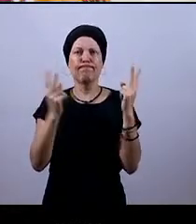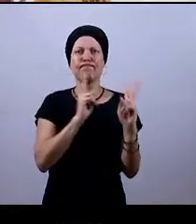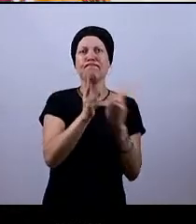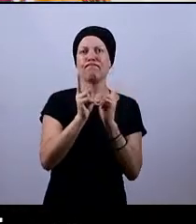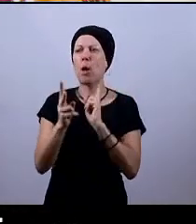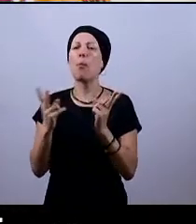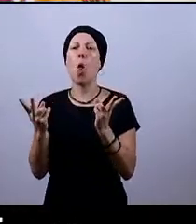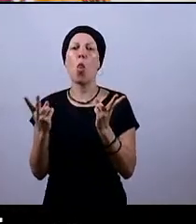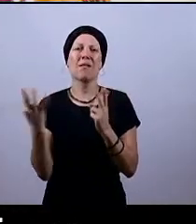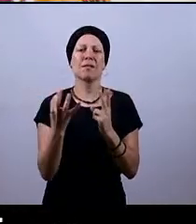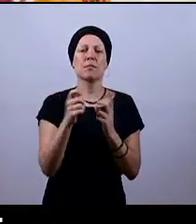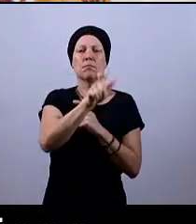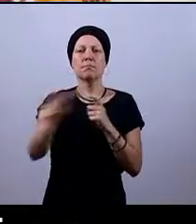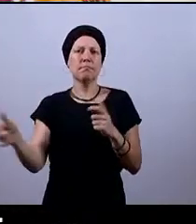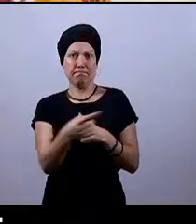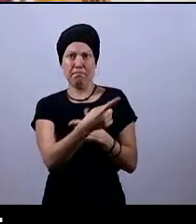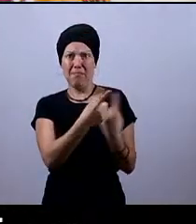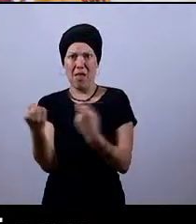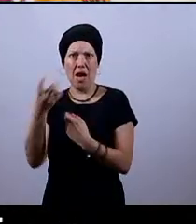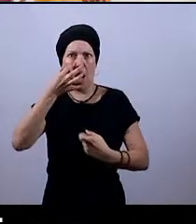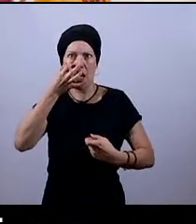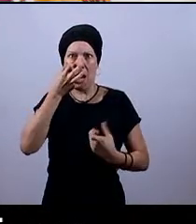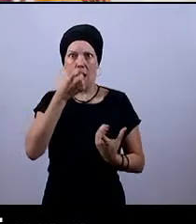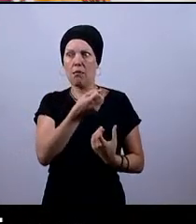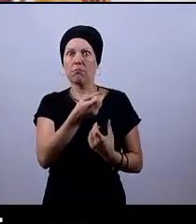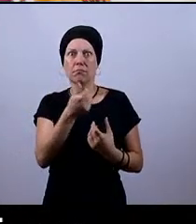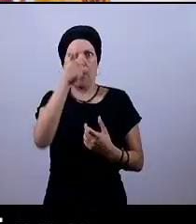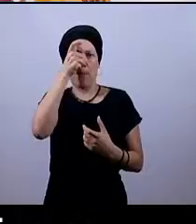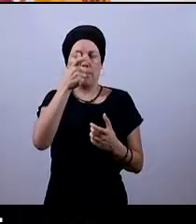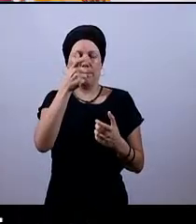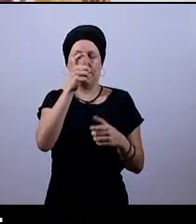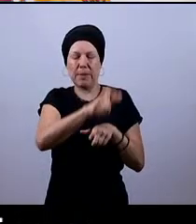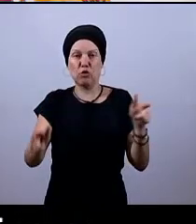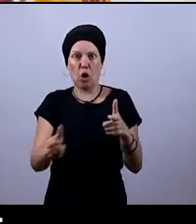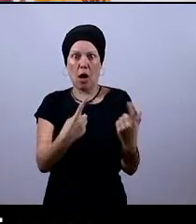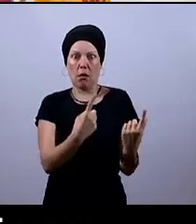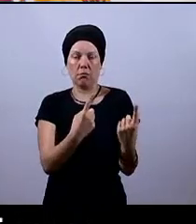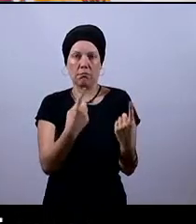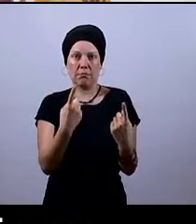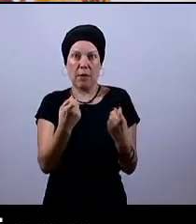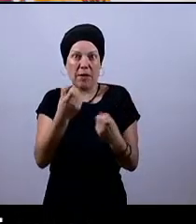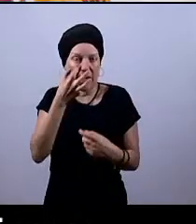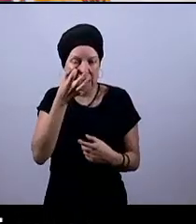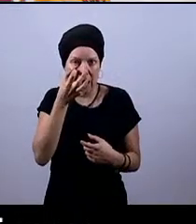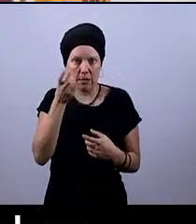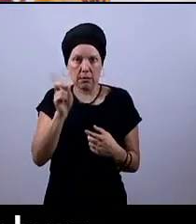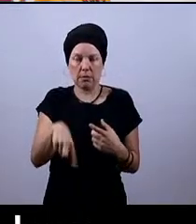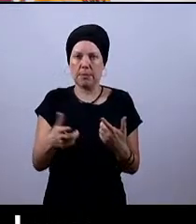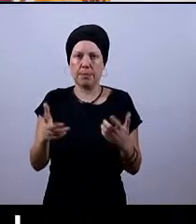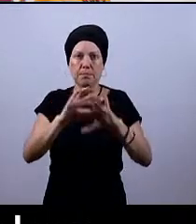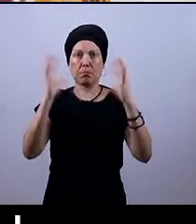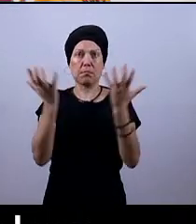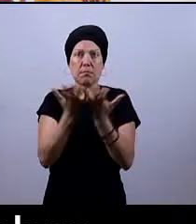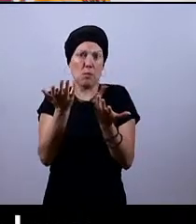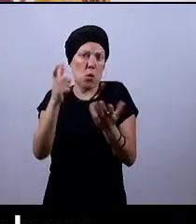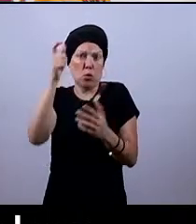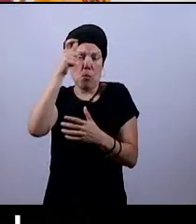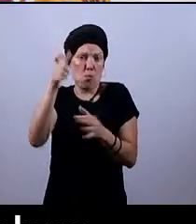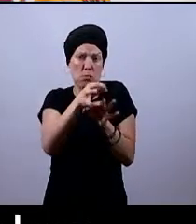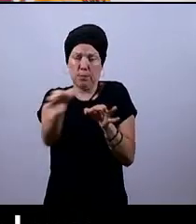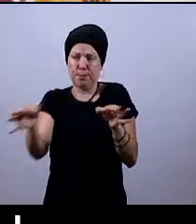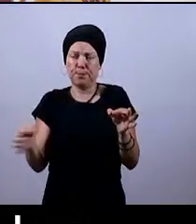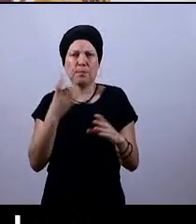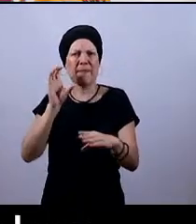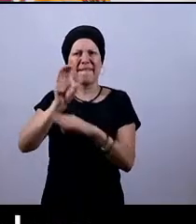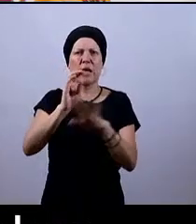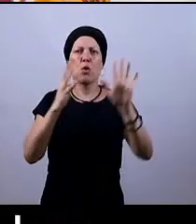las necesidades reales que tiene la población y, sobre todo, también la que tiene el mundo rural. La inversión